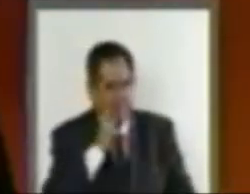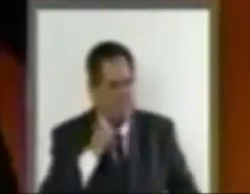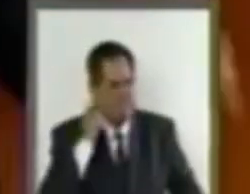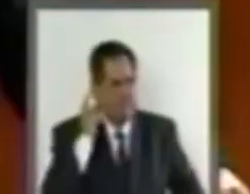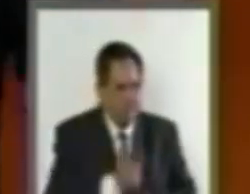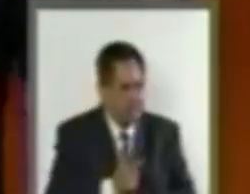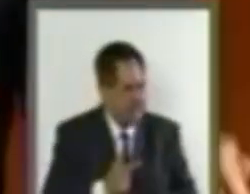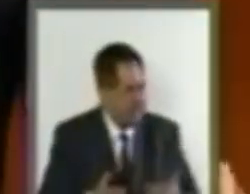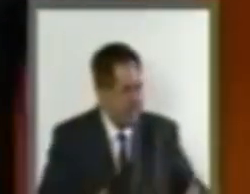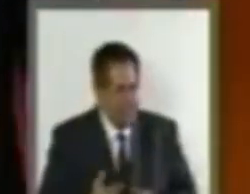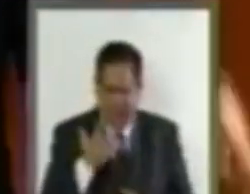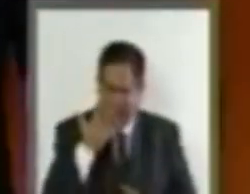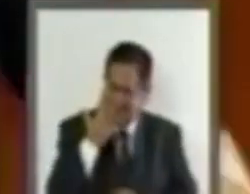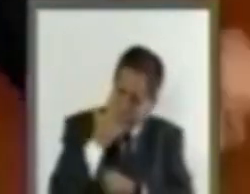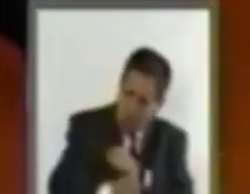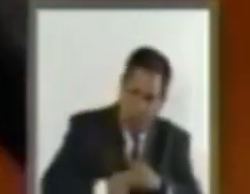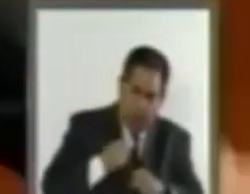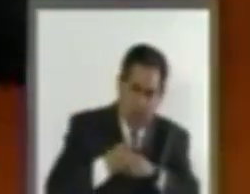tema